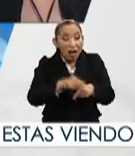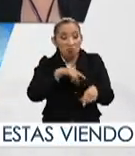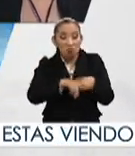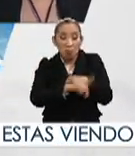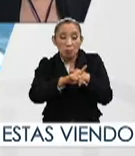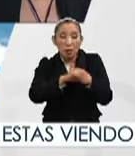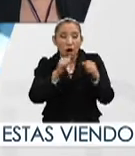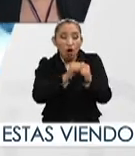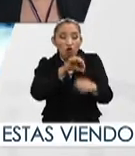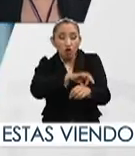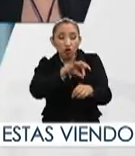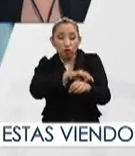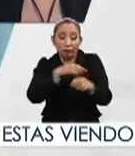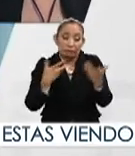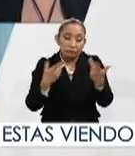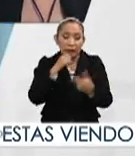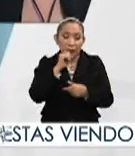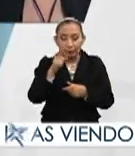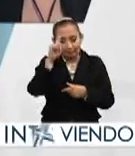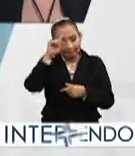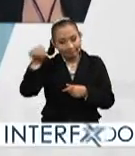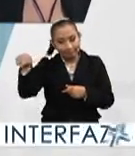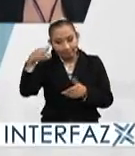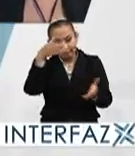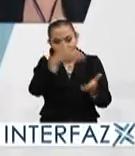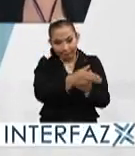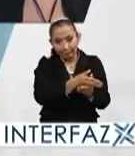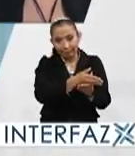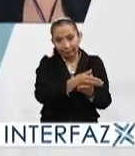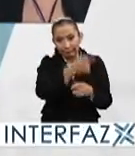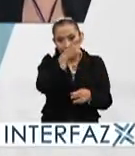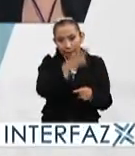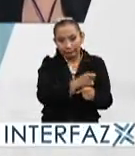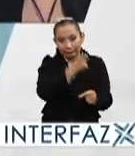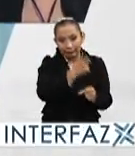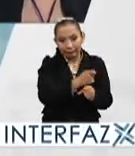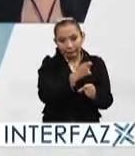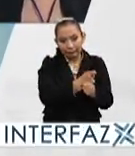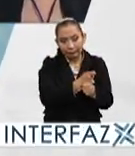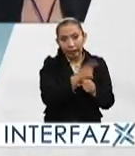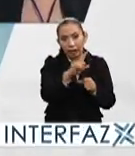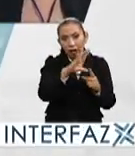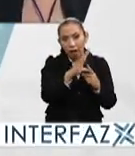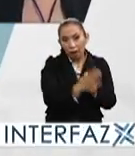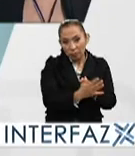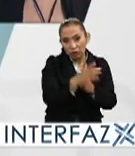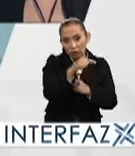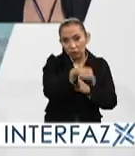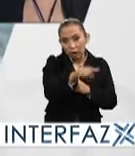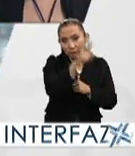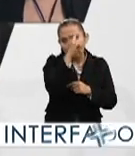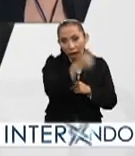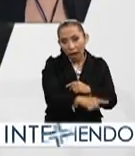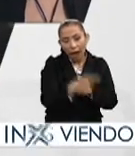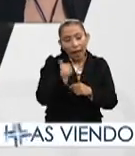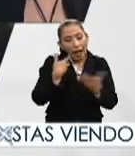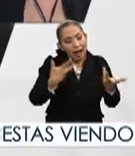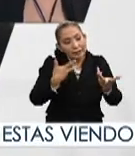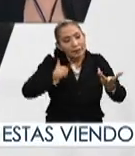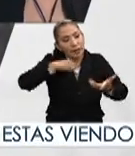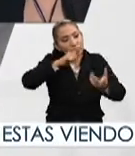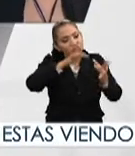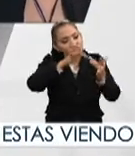pues también se les recomienda acudir antes que nada a la comisión para poder establecer